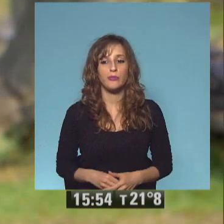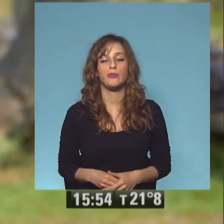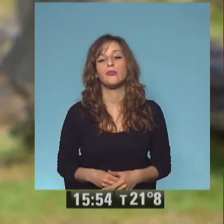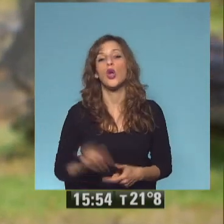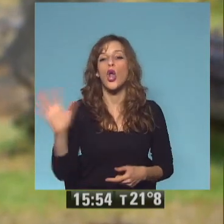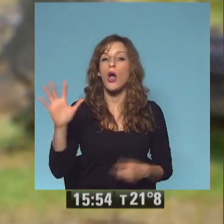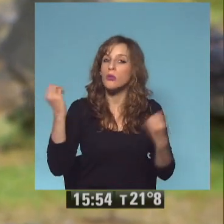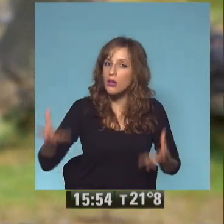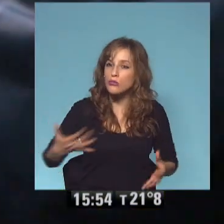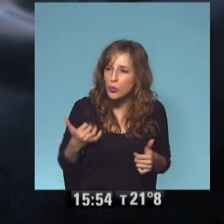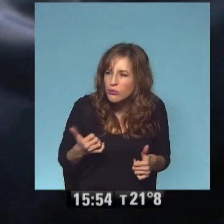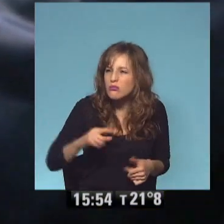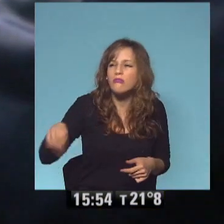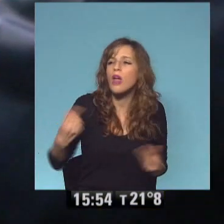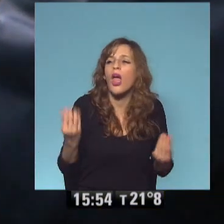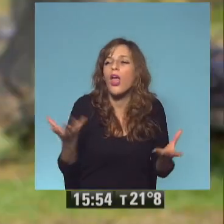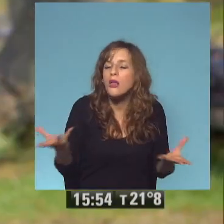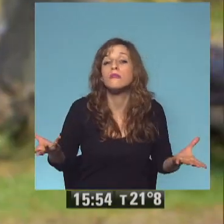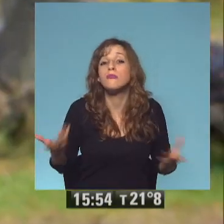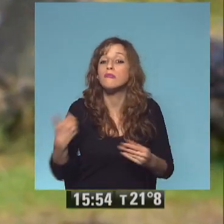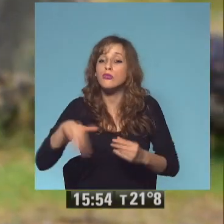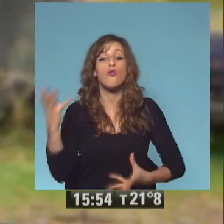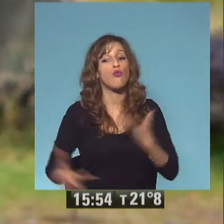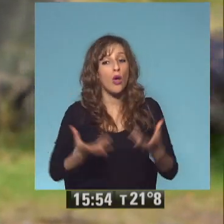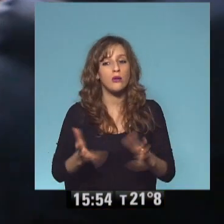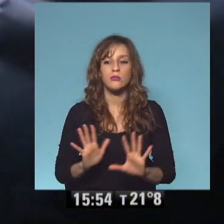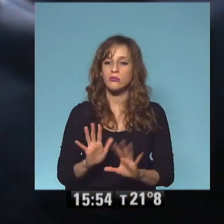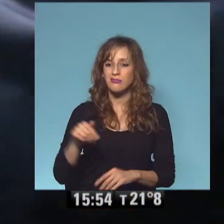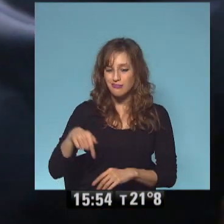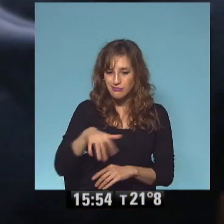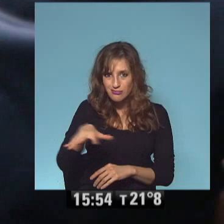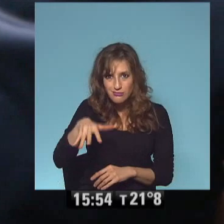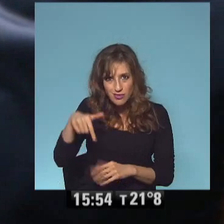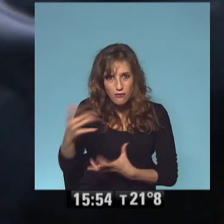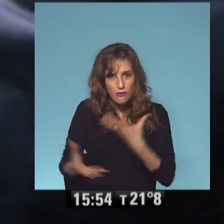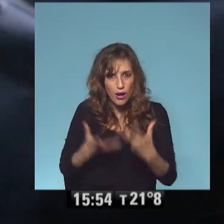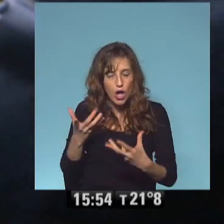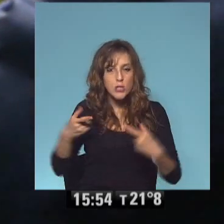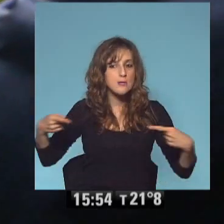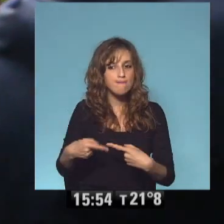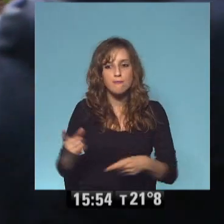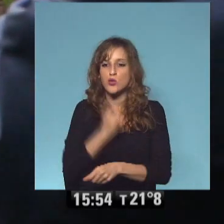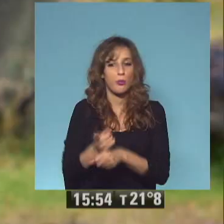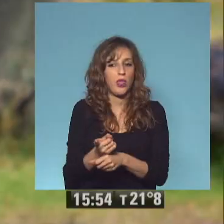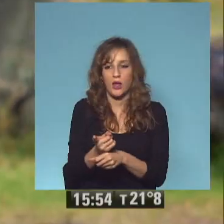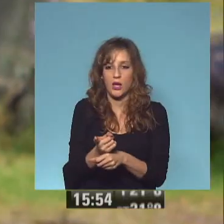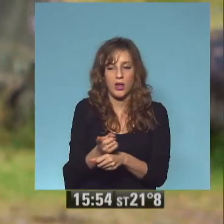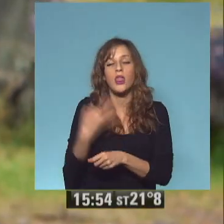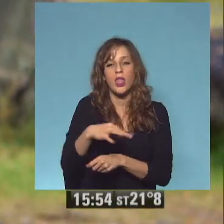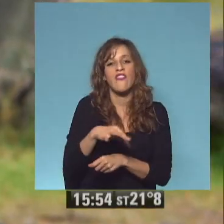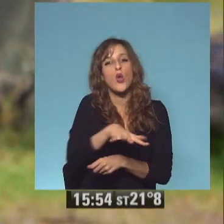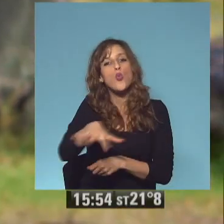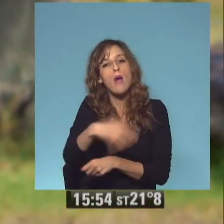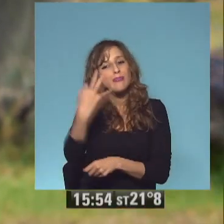Bueno, chicos ¿Qué están por hacer? Un fueguito Bueno, saben que no se puede hacer fueguito acá Tienen que ir a las áreas habilitadas Son las áreas de acampe Que tienen los fogones